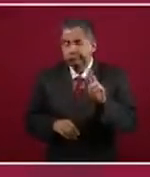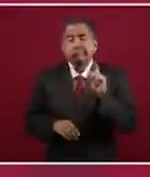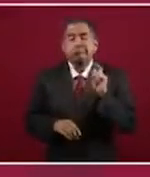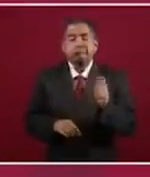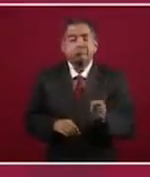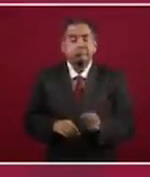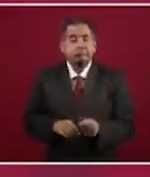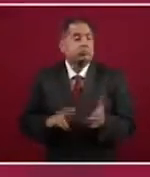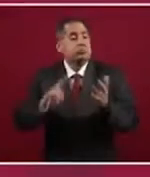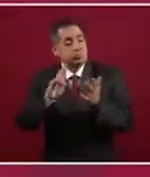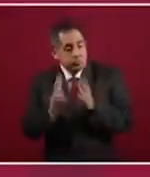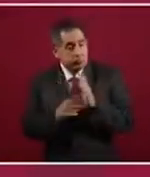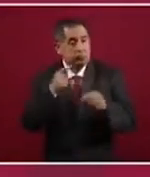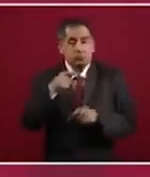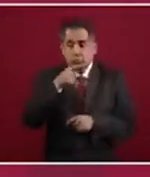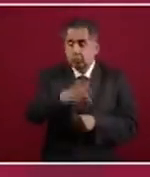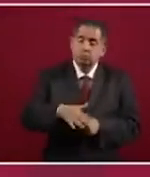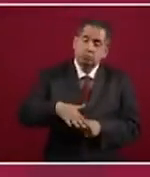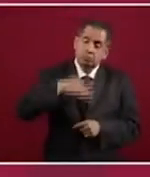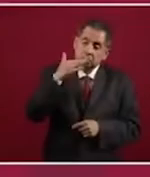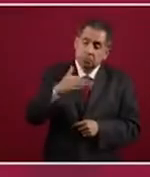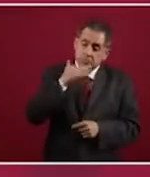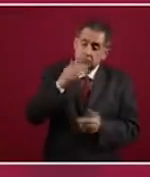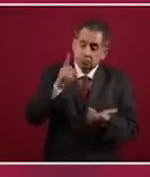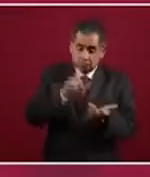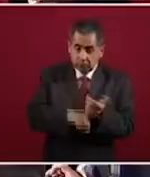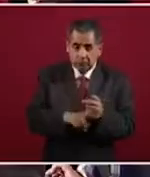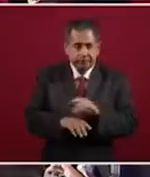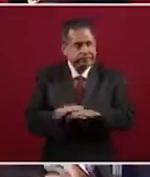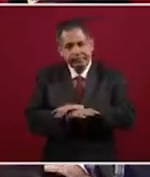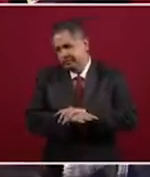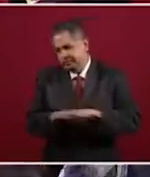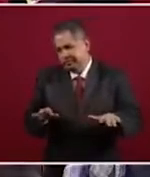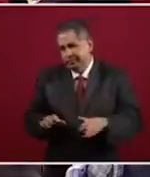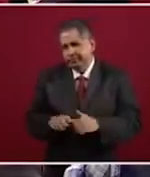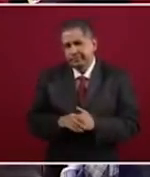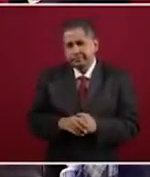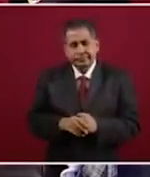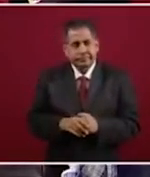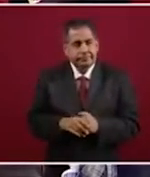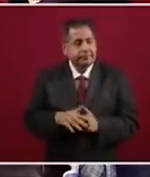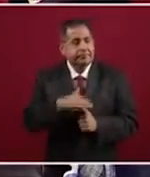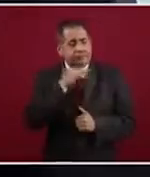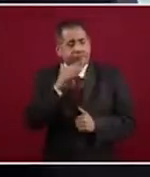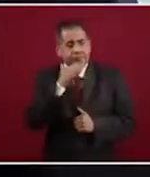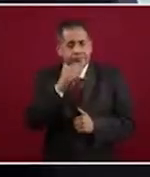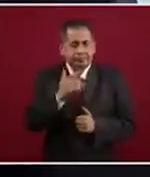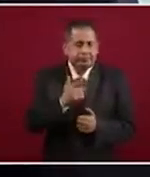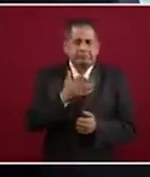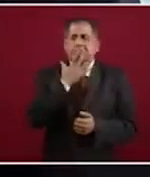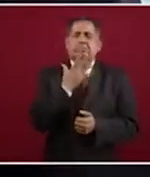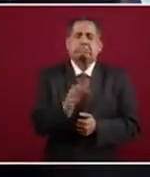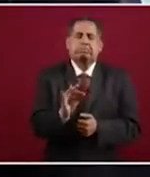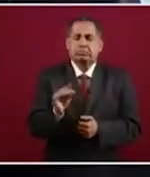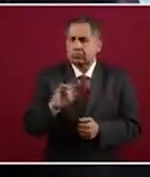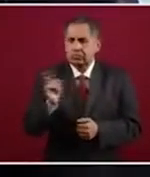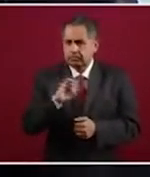de nuevo la corrupción sea considerada como un delito no grave